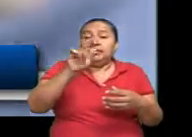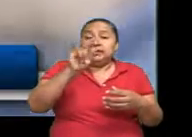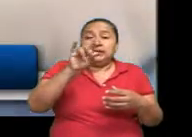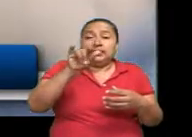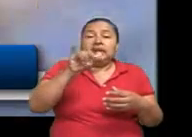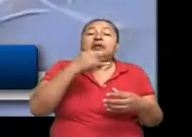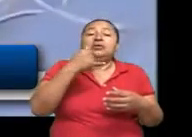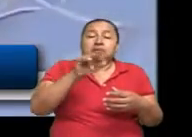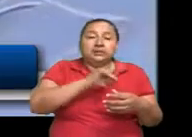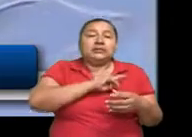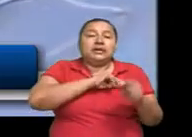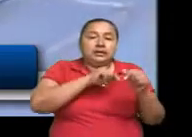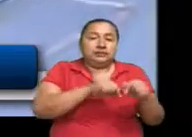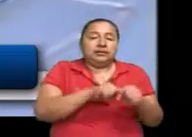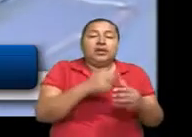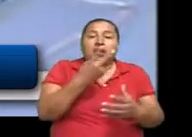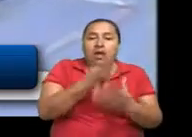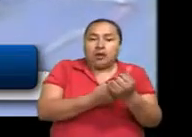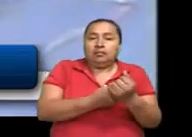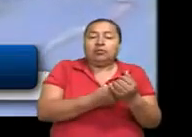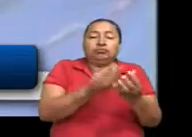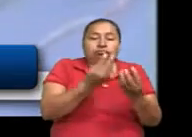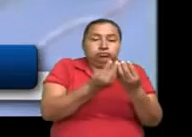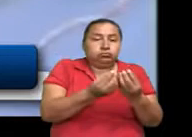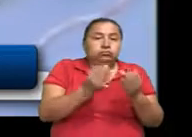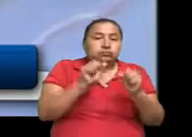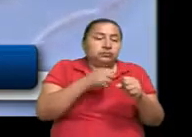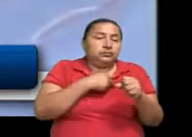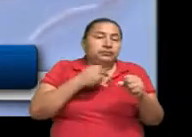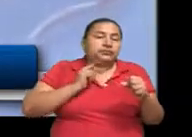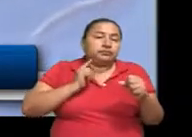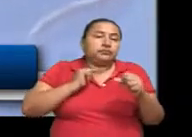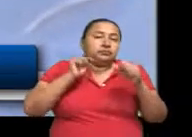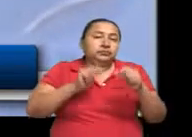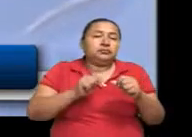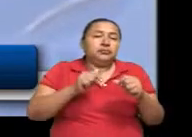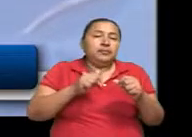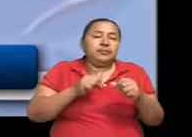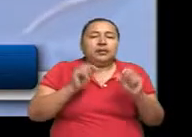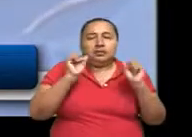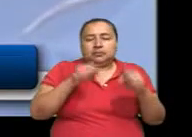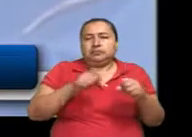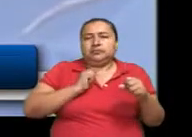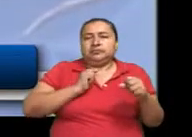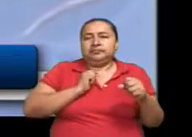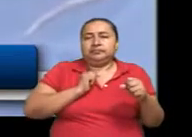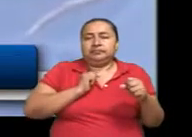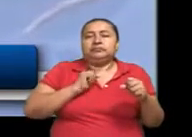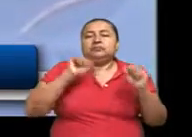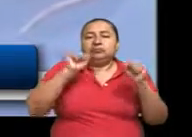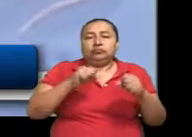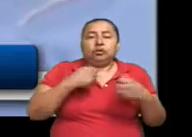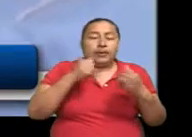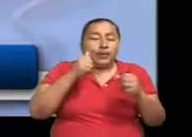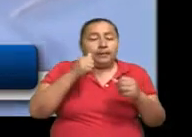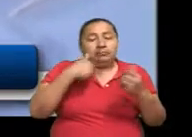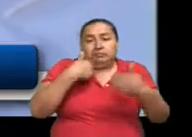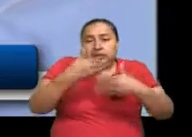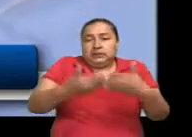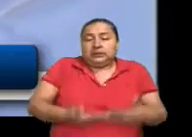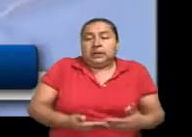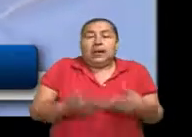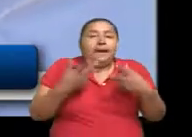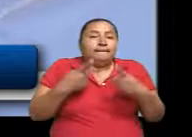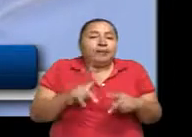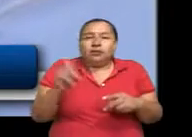testículo. Ya estando el otro testículo, puede tener su formación o poder embarazar, pero no